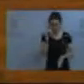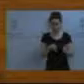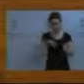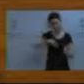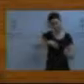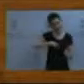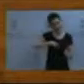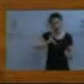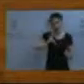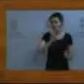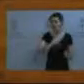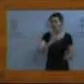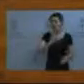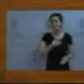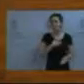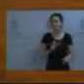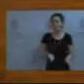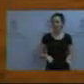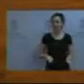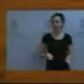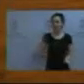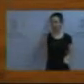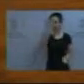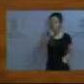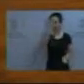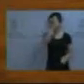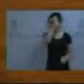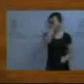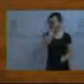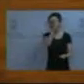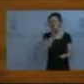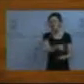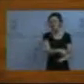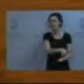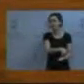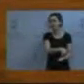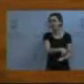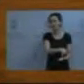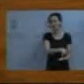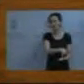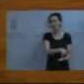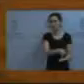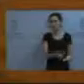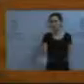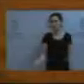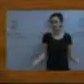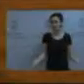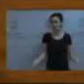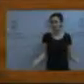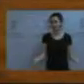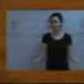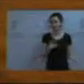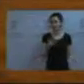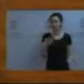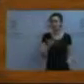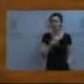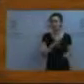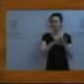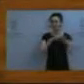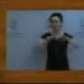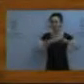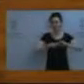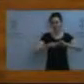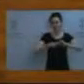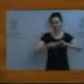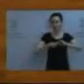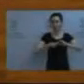la debilidad, la evidencia científica es tan débil y es tan poco soportable que no se puede aplicar ni dar